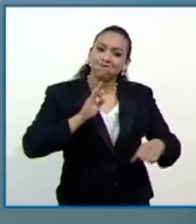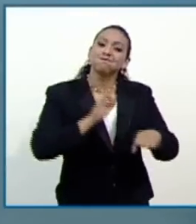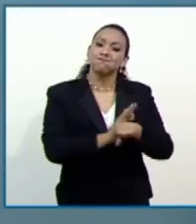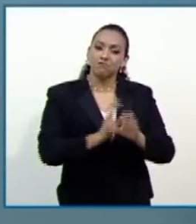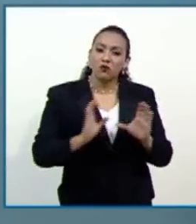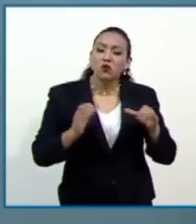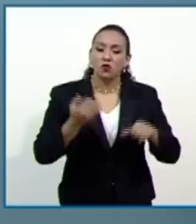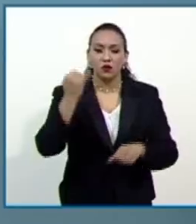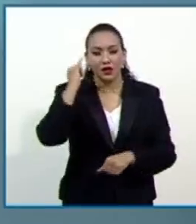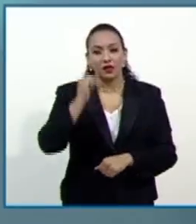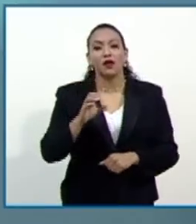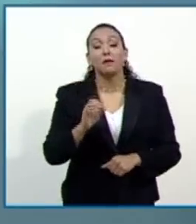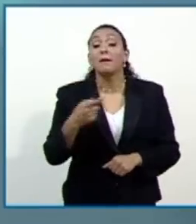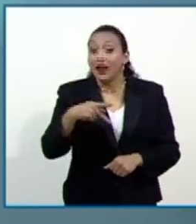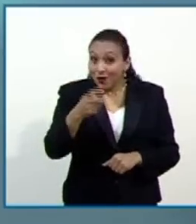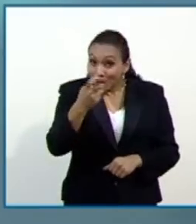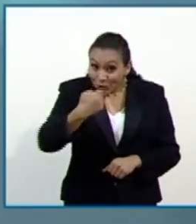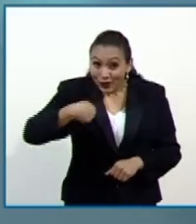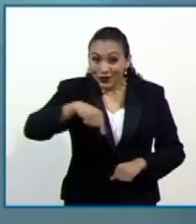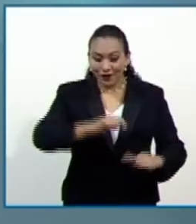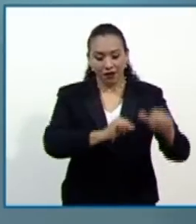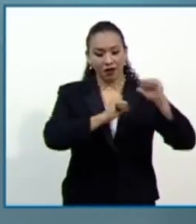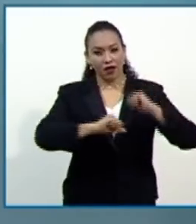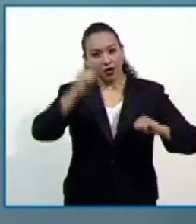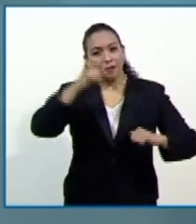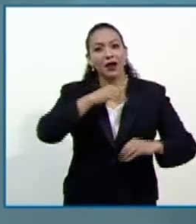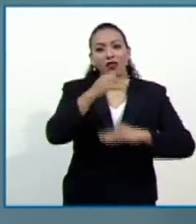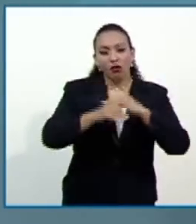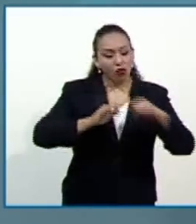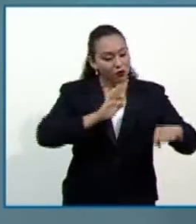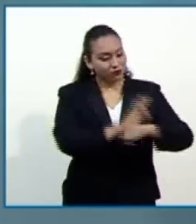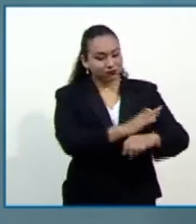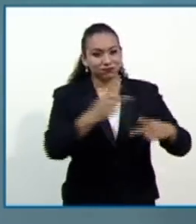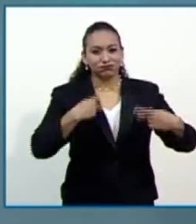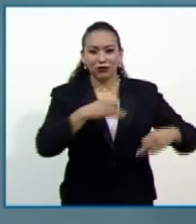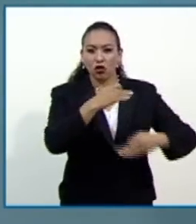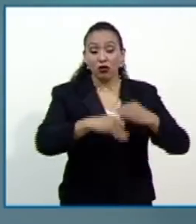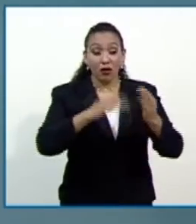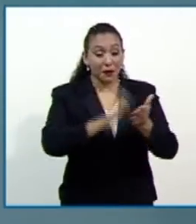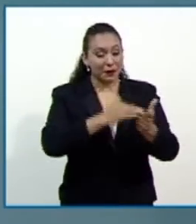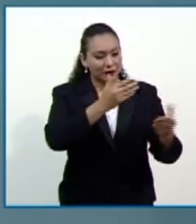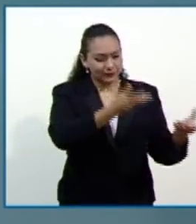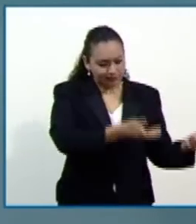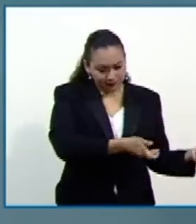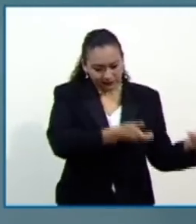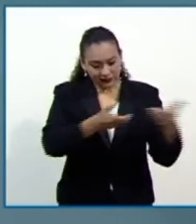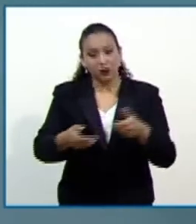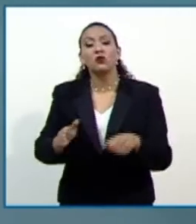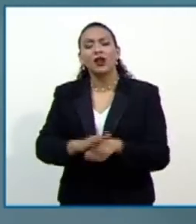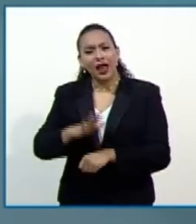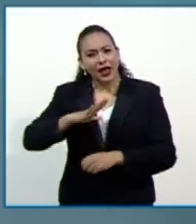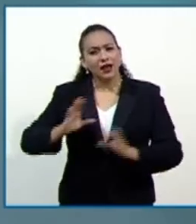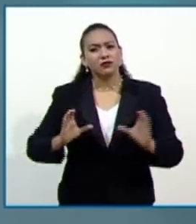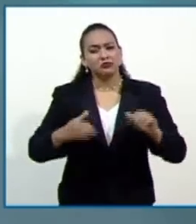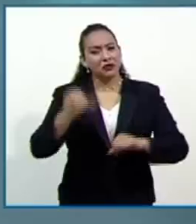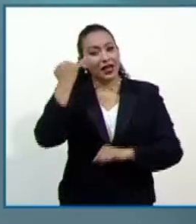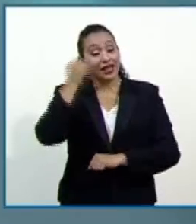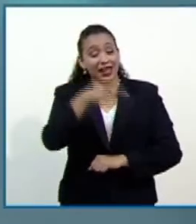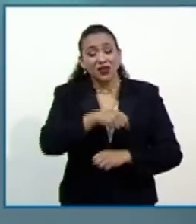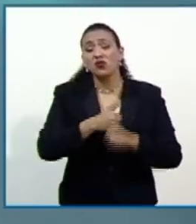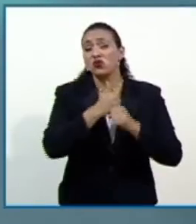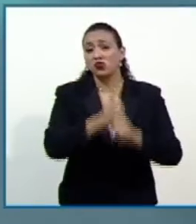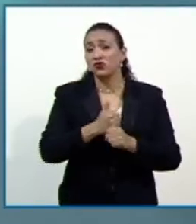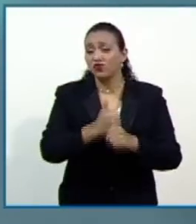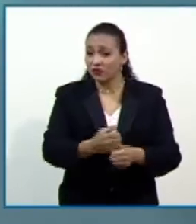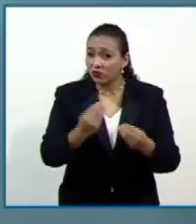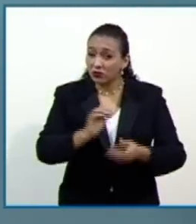través de nosotros para efecto de velar por esos intereses, en este caso de todas las personas indígenas que son los más